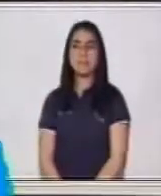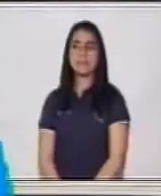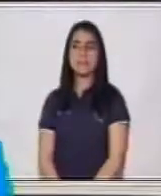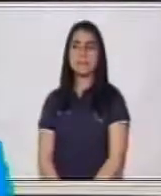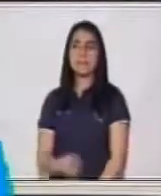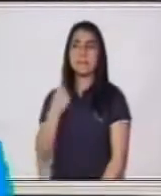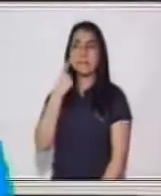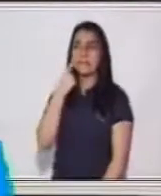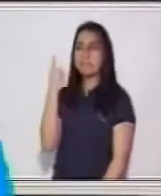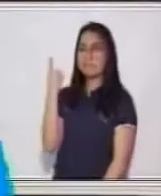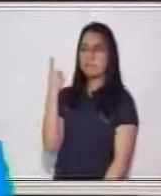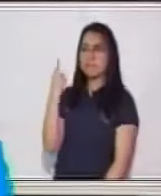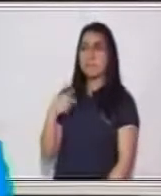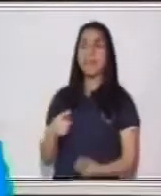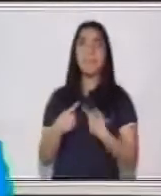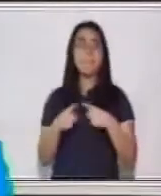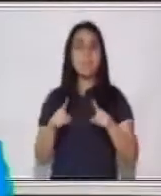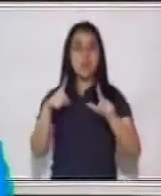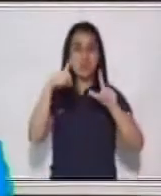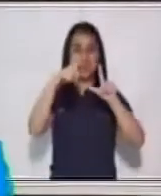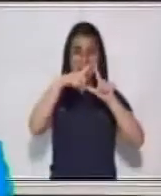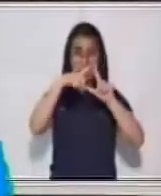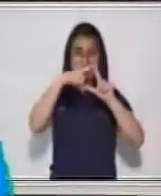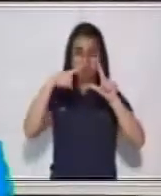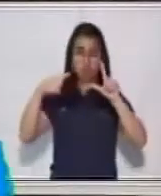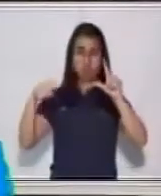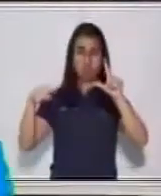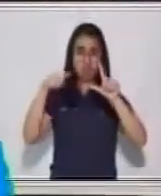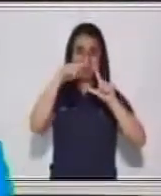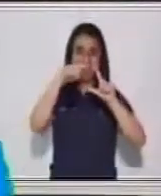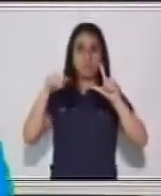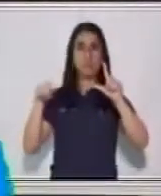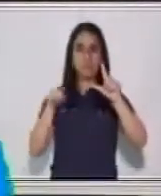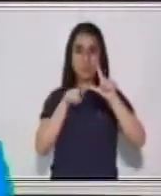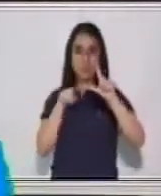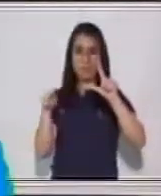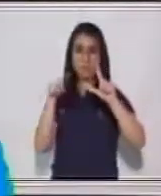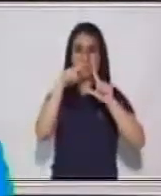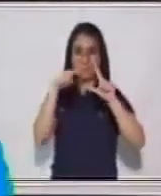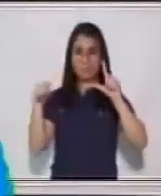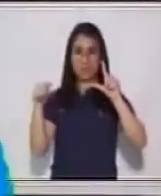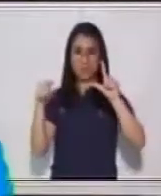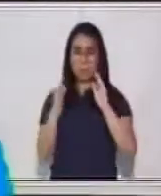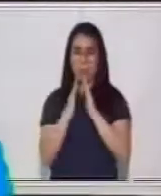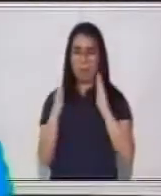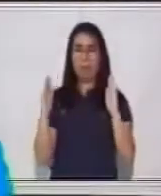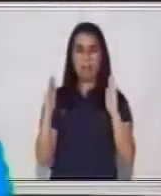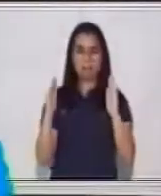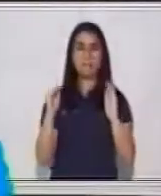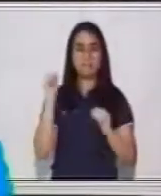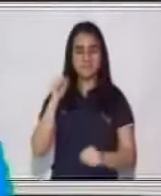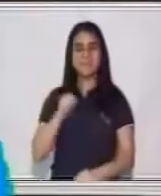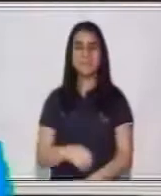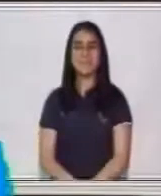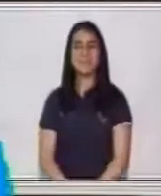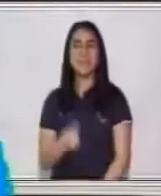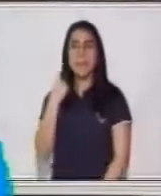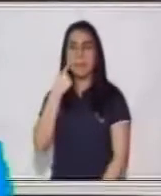acá este triángulo rectángulo con el ángulo de 60 grados. Vamos a colocar aquí los 60 grados.